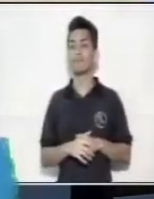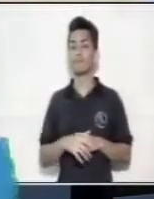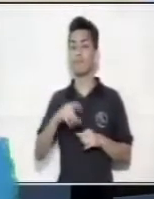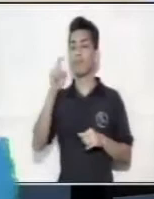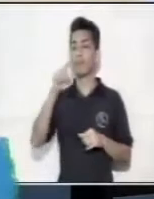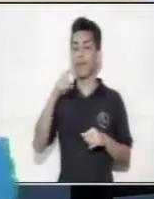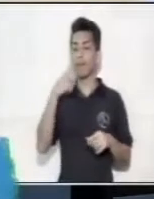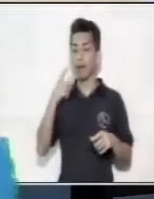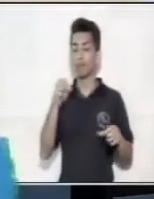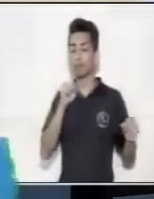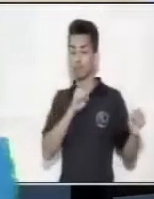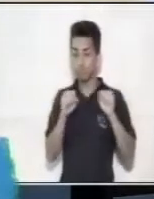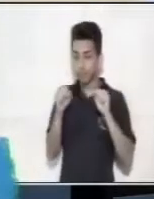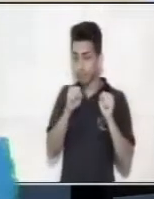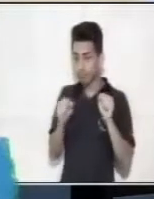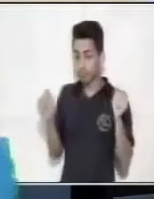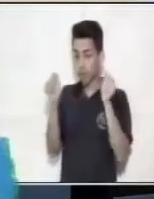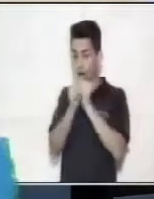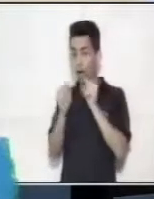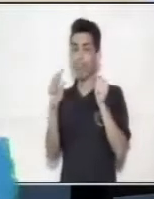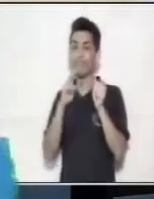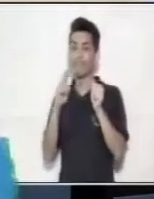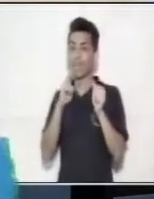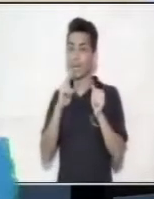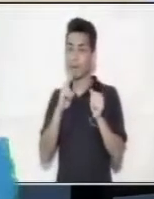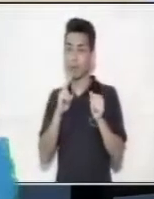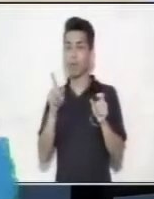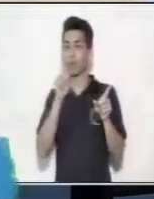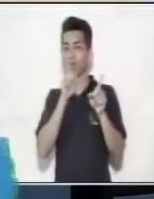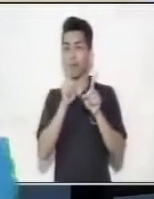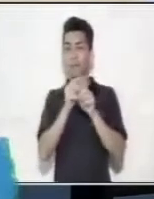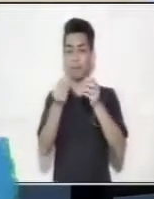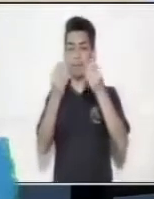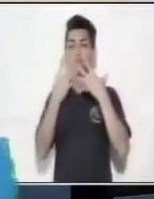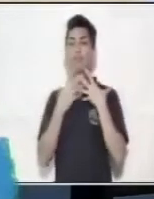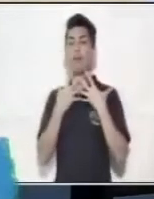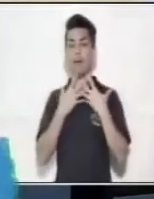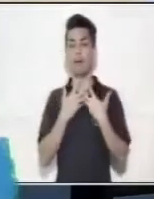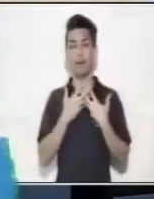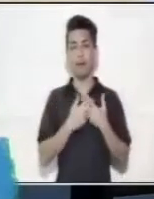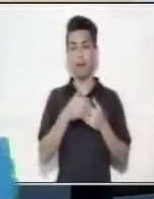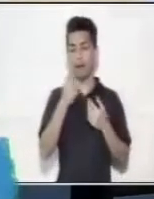hacen la acción, y ellos mismos reciben la acción.